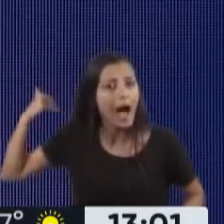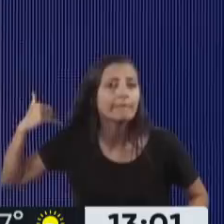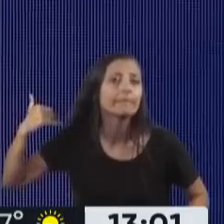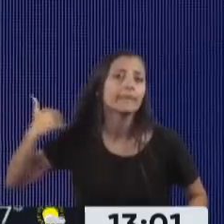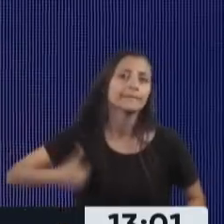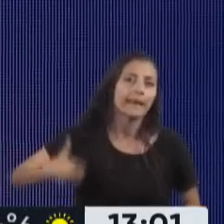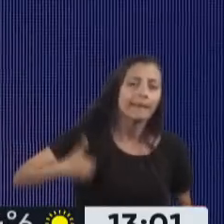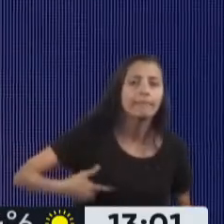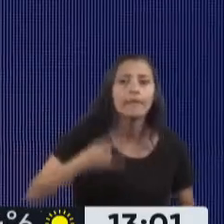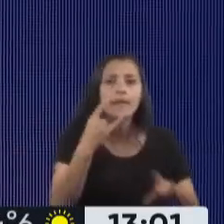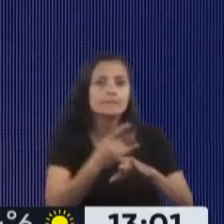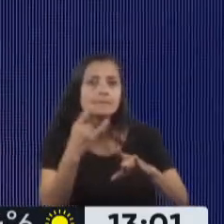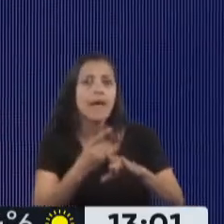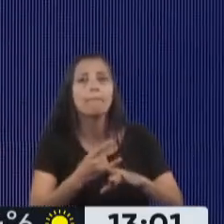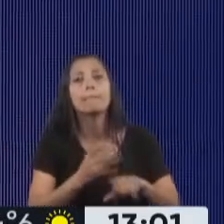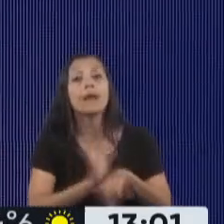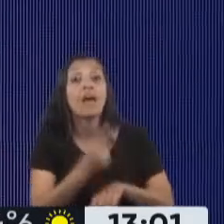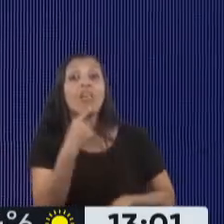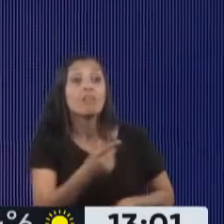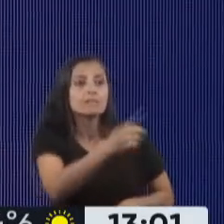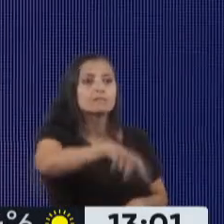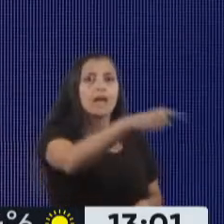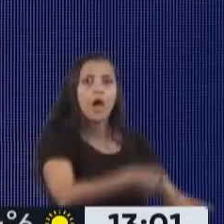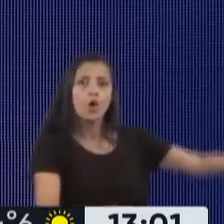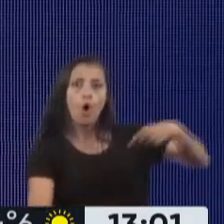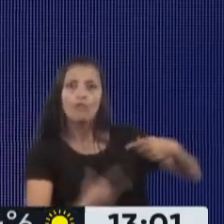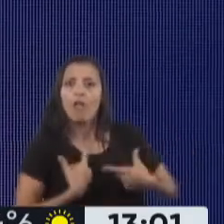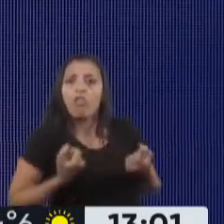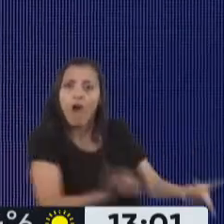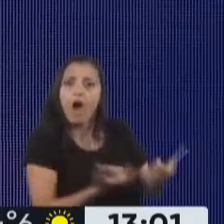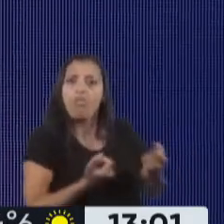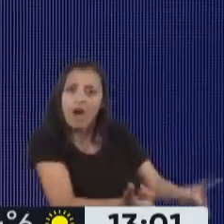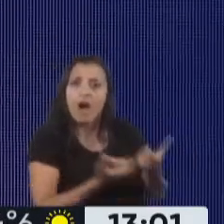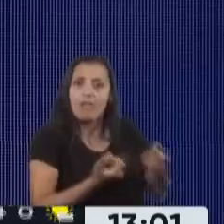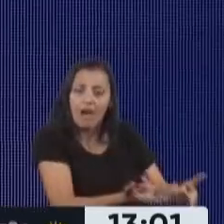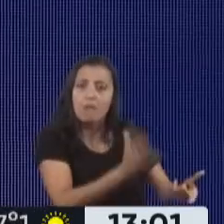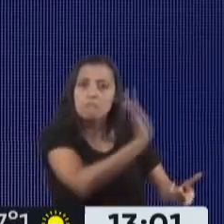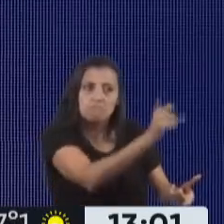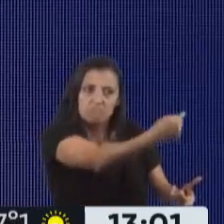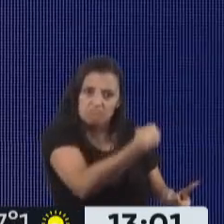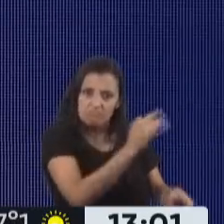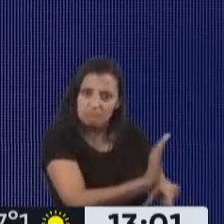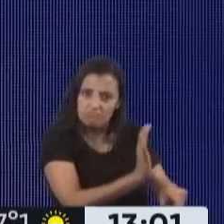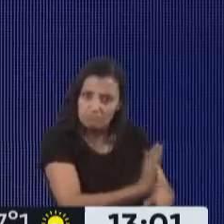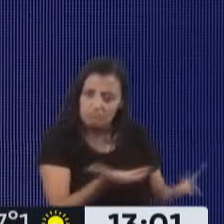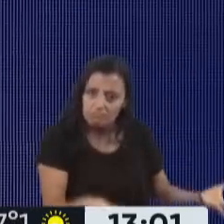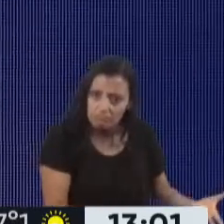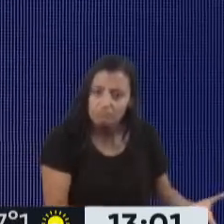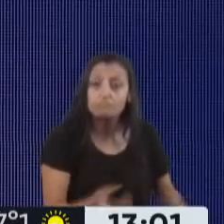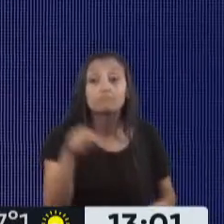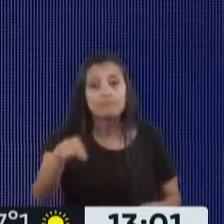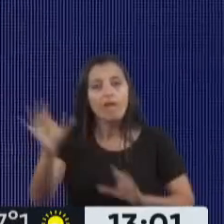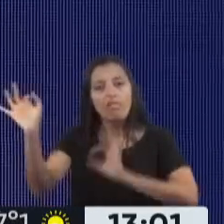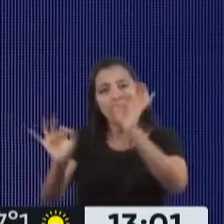argentina en este aspecto era que al enemigo le estaba dando flujo todo el tiempo. Y este diseño entre la